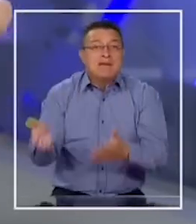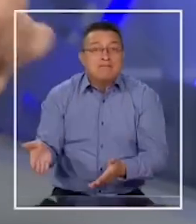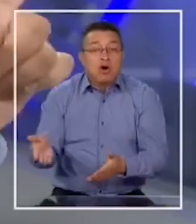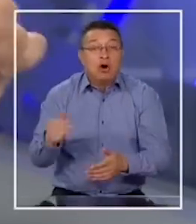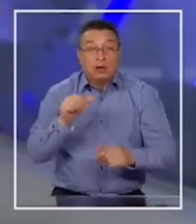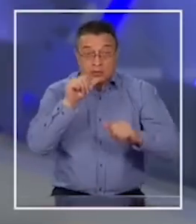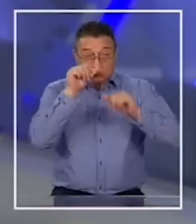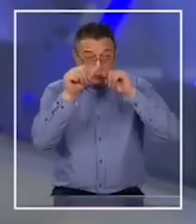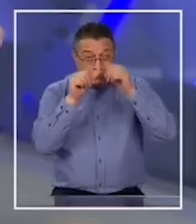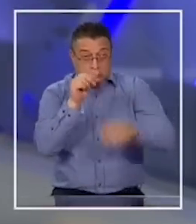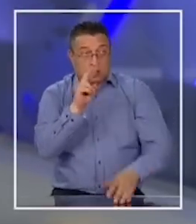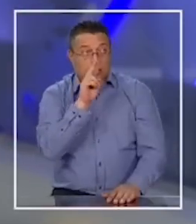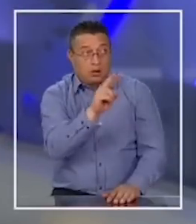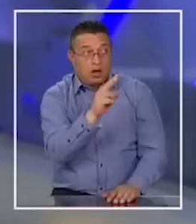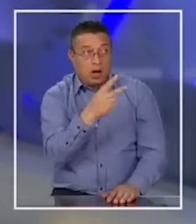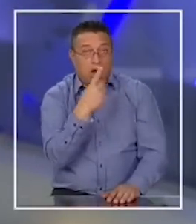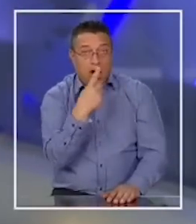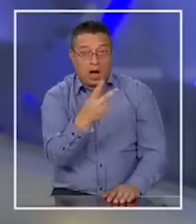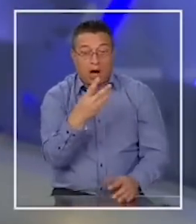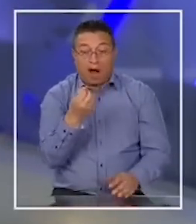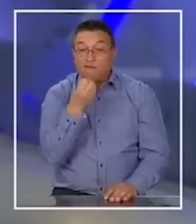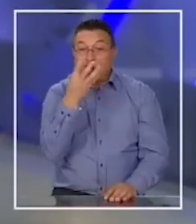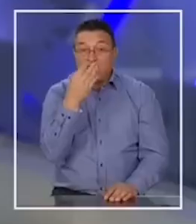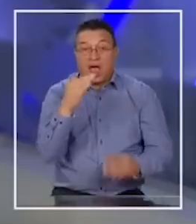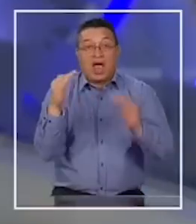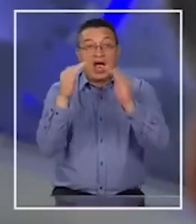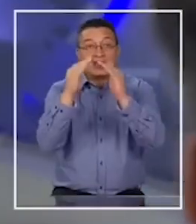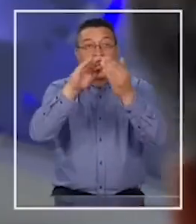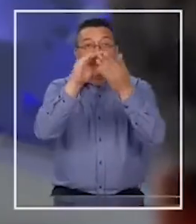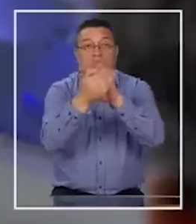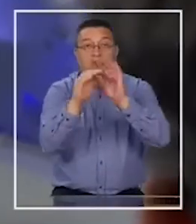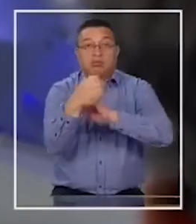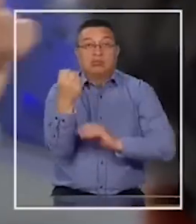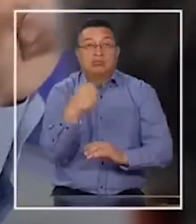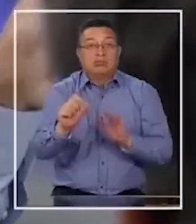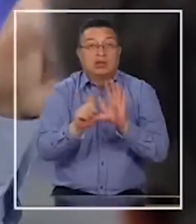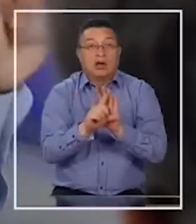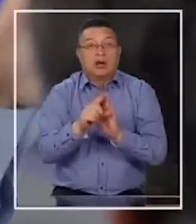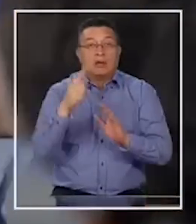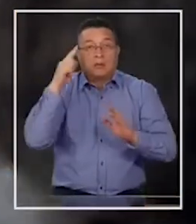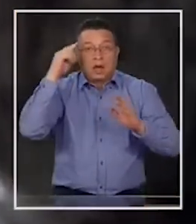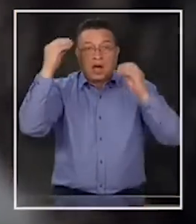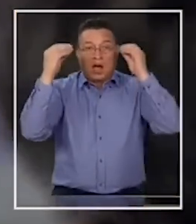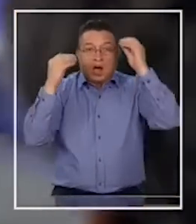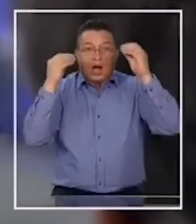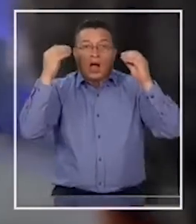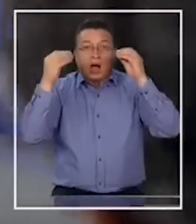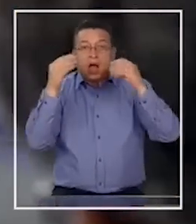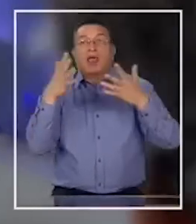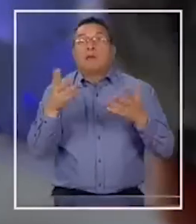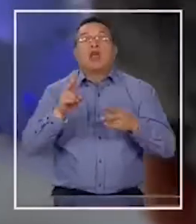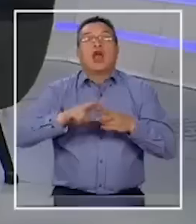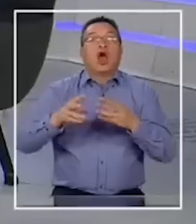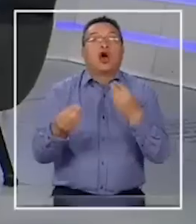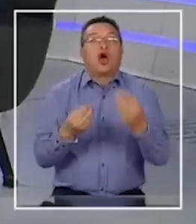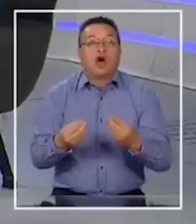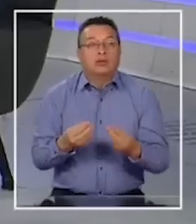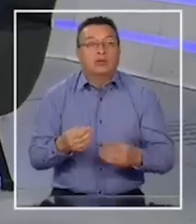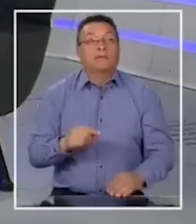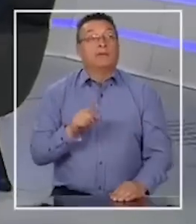narcotraficante que ve que se empezó a demoler al menos en la Florida las casas ilegales la va a pensar mucho antes de volver a hacerlo segundo